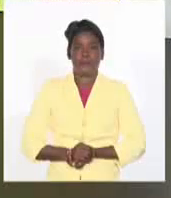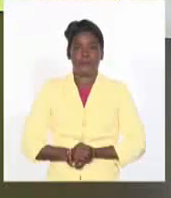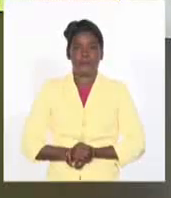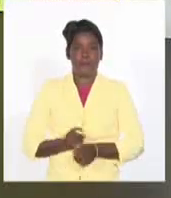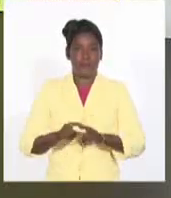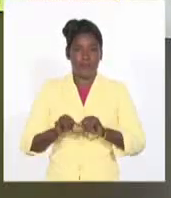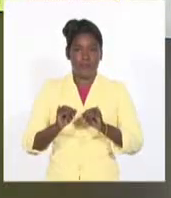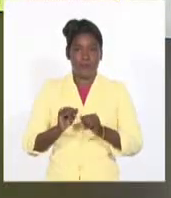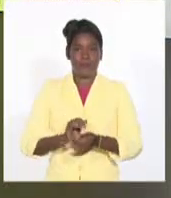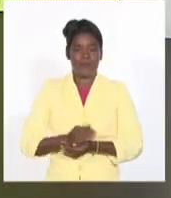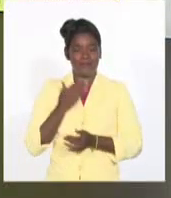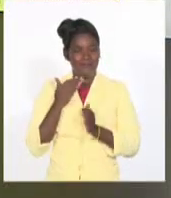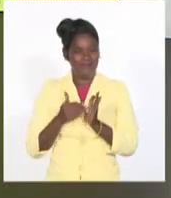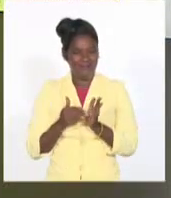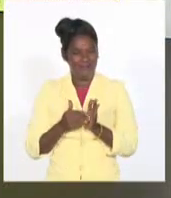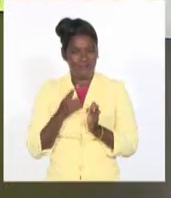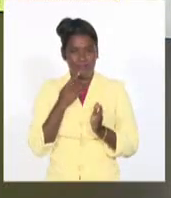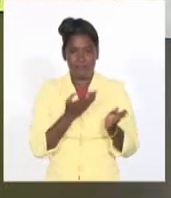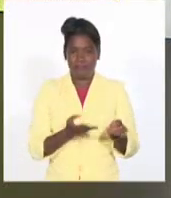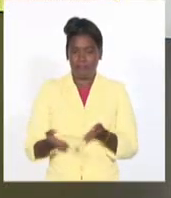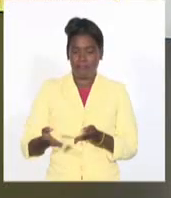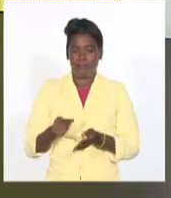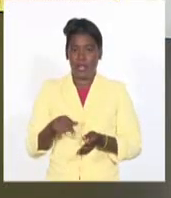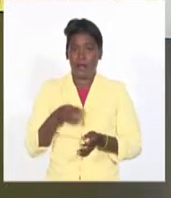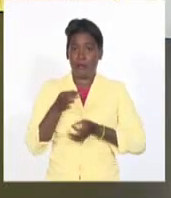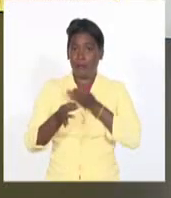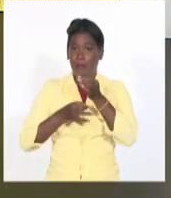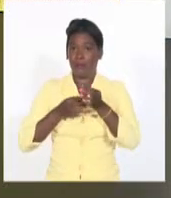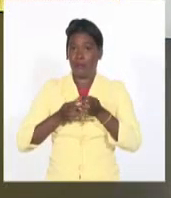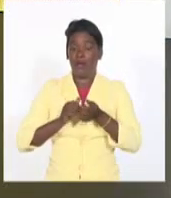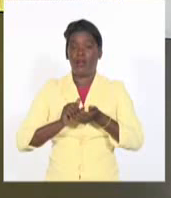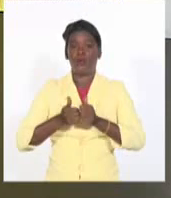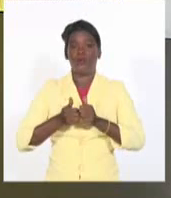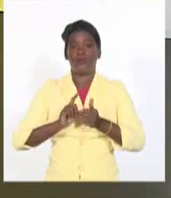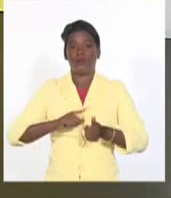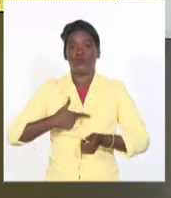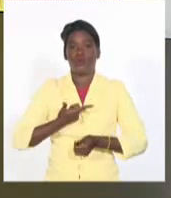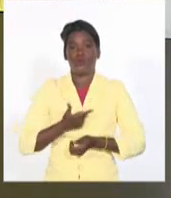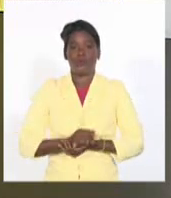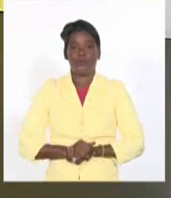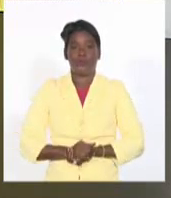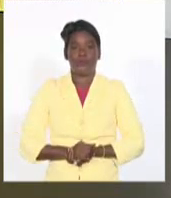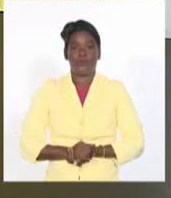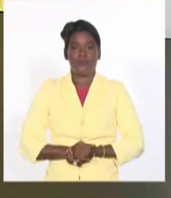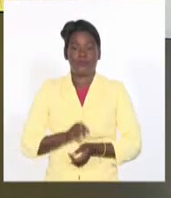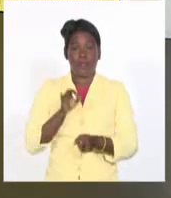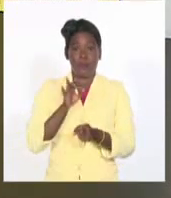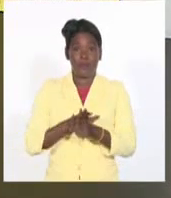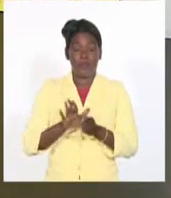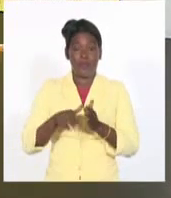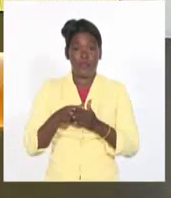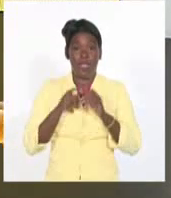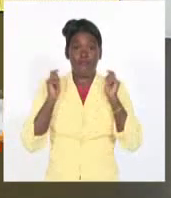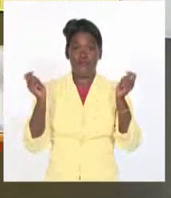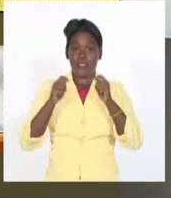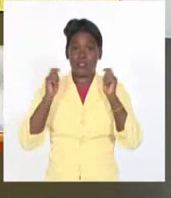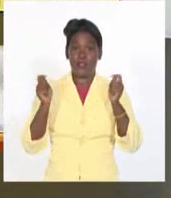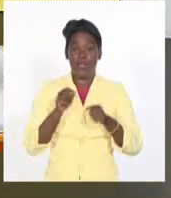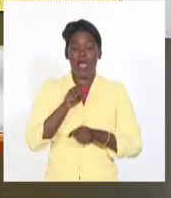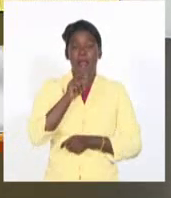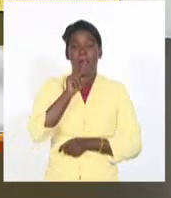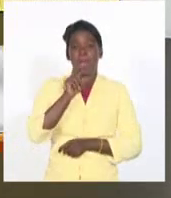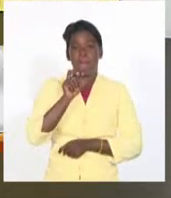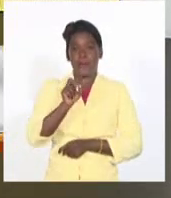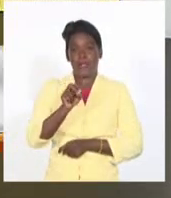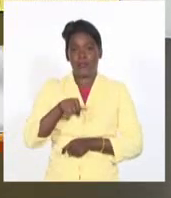Muy buenas tardes, qué gusto saludarle. Comenzamos nuestro segmento hablando de la edición 20 del Festival Internacional de Teatro de La